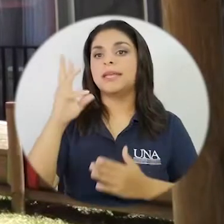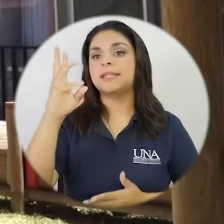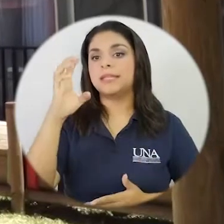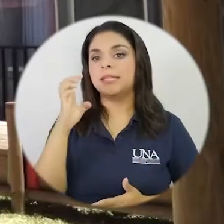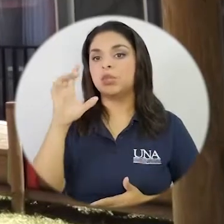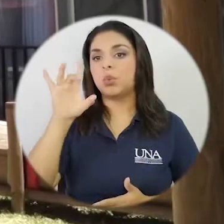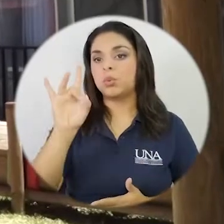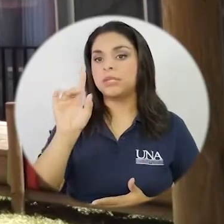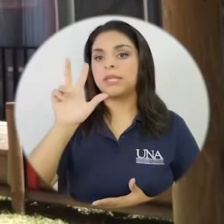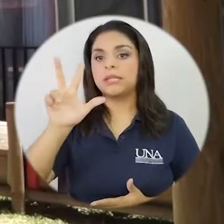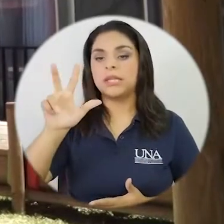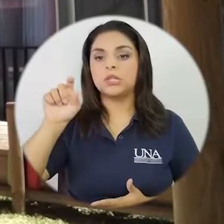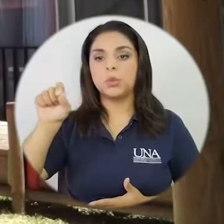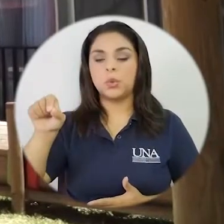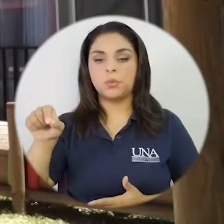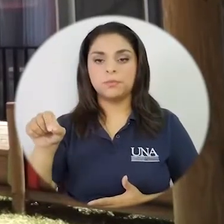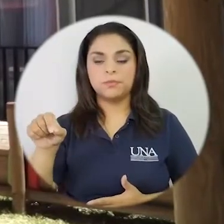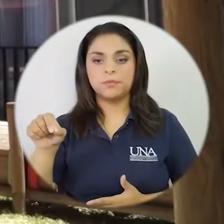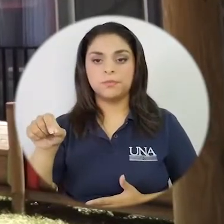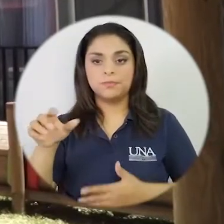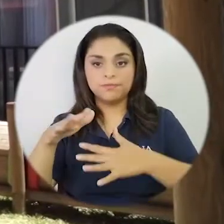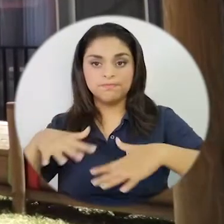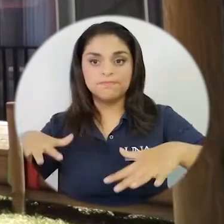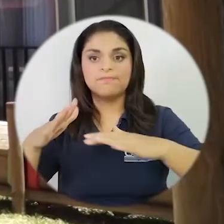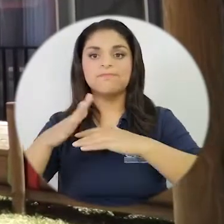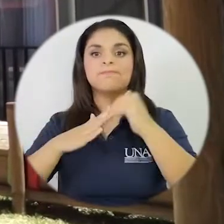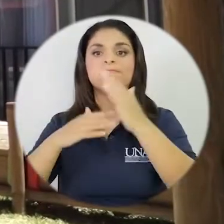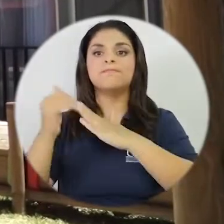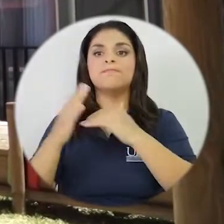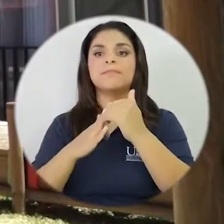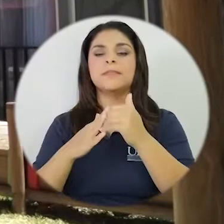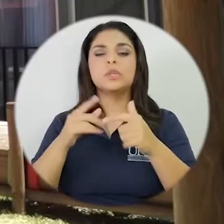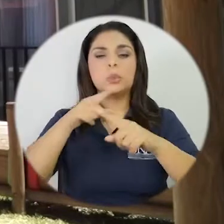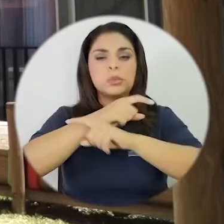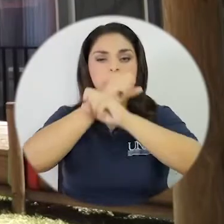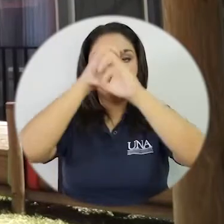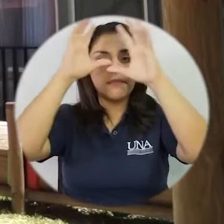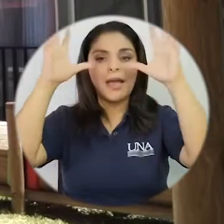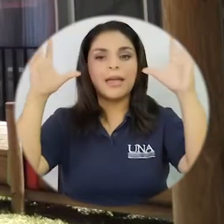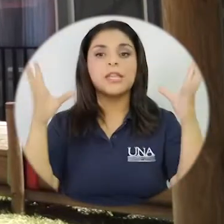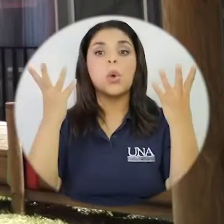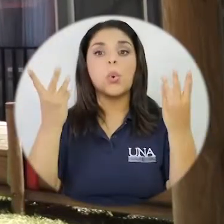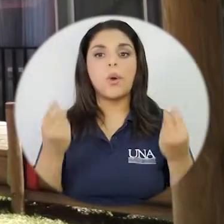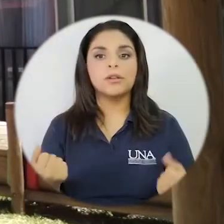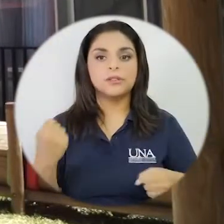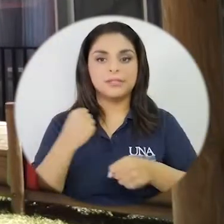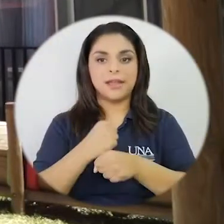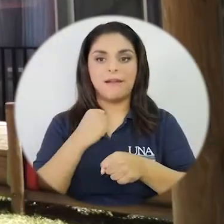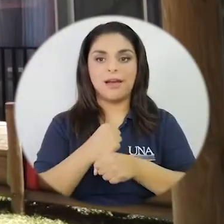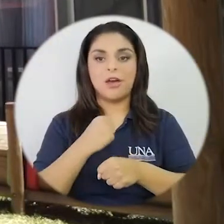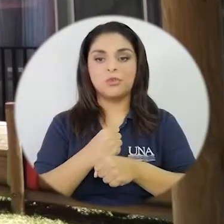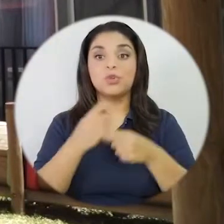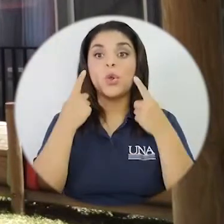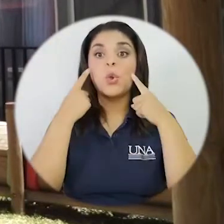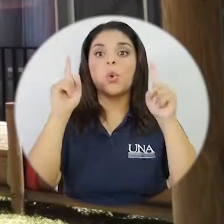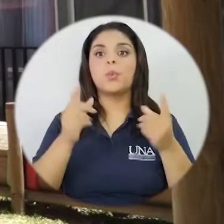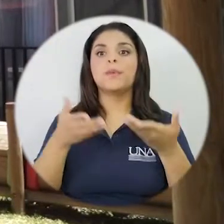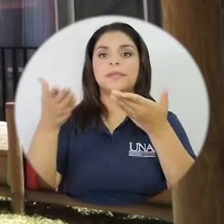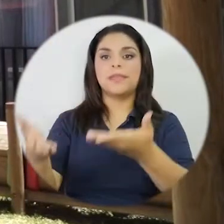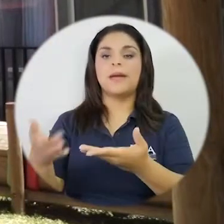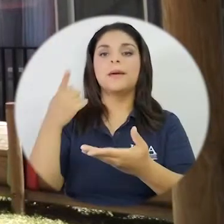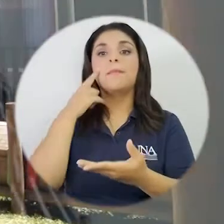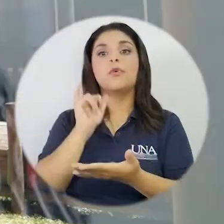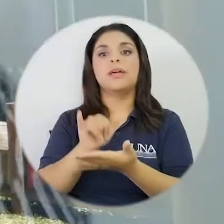12.783 bonos de vivienda que se otorgaron, imagínense lo que es la cantidad de empleo que se pudo haber generado a raíz de